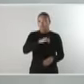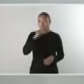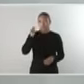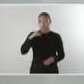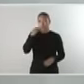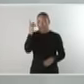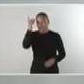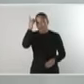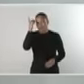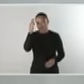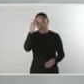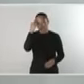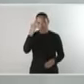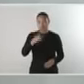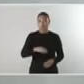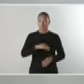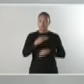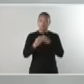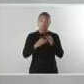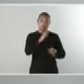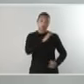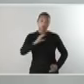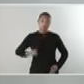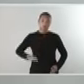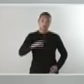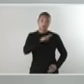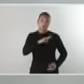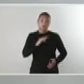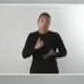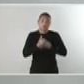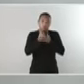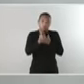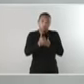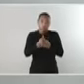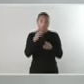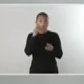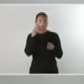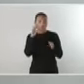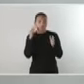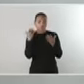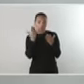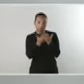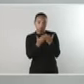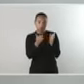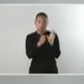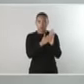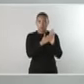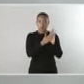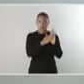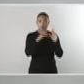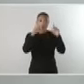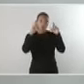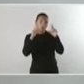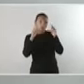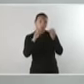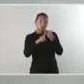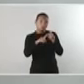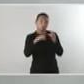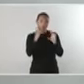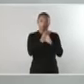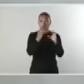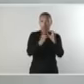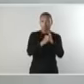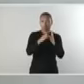recordarles que los candidatos se pueden apoyar en Mostrar documentos o fotografías